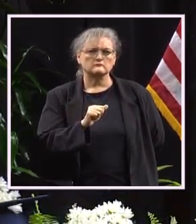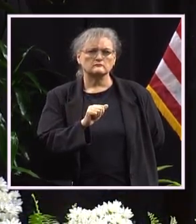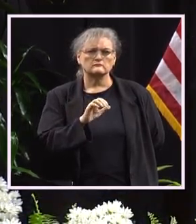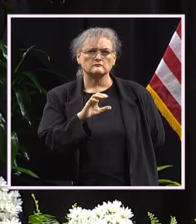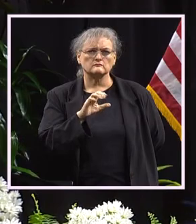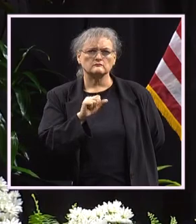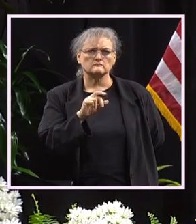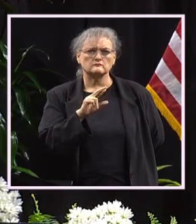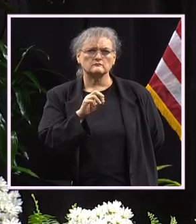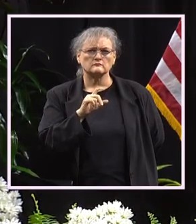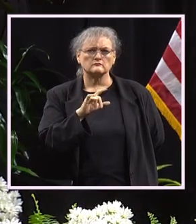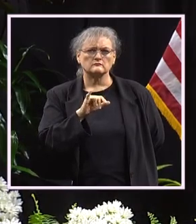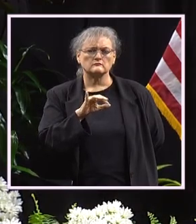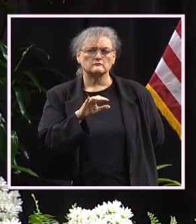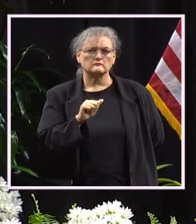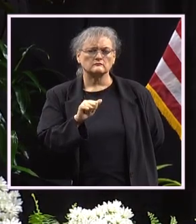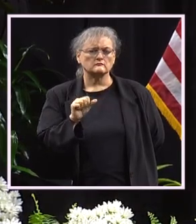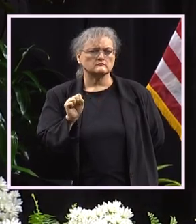Carolina Sanchez.